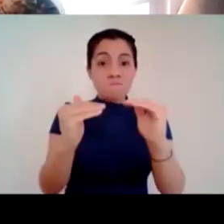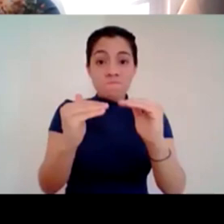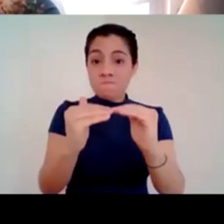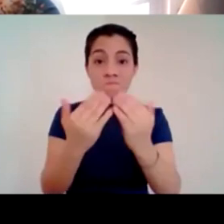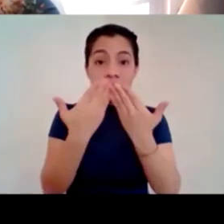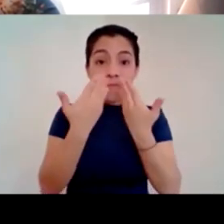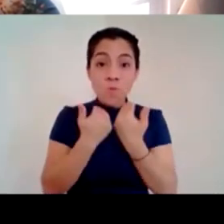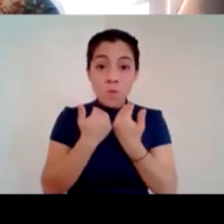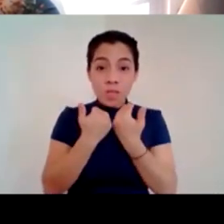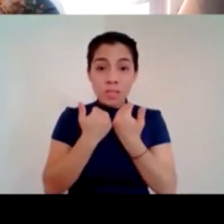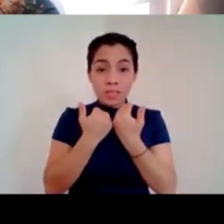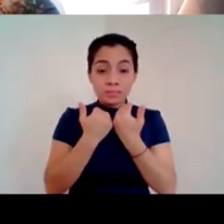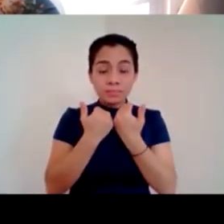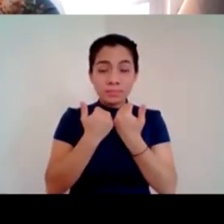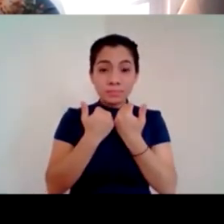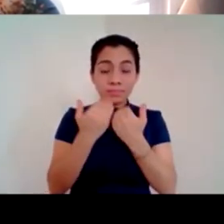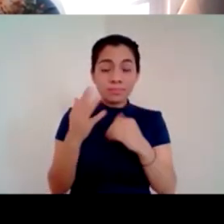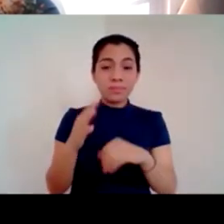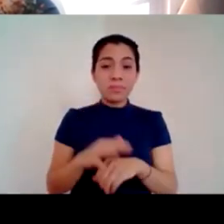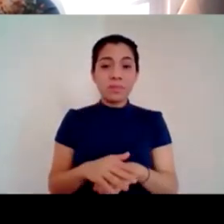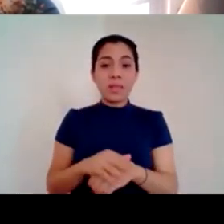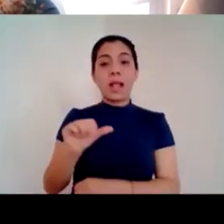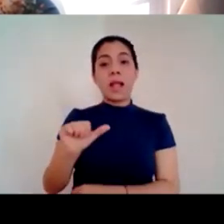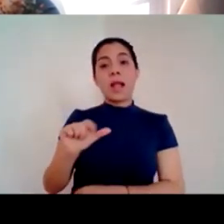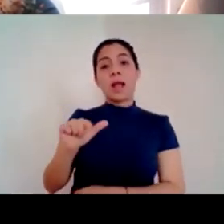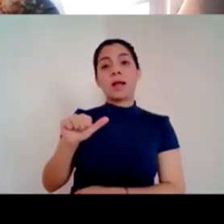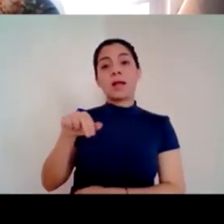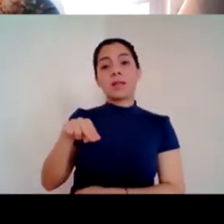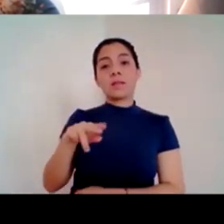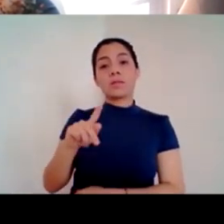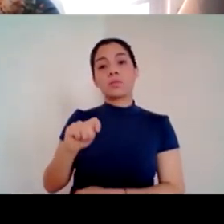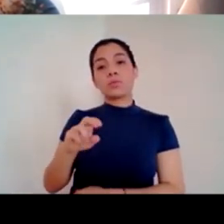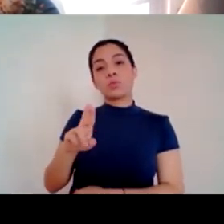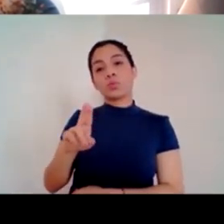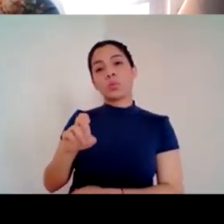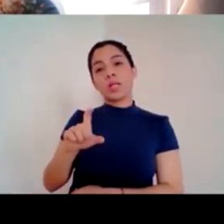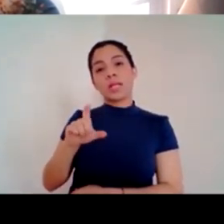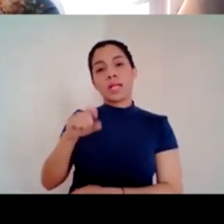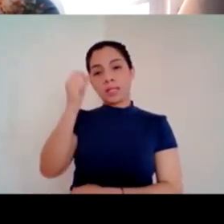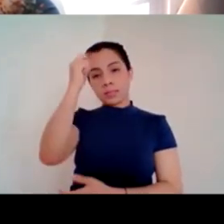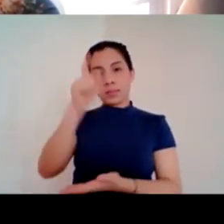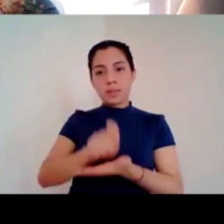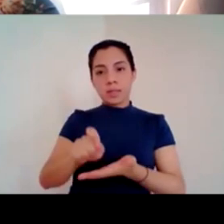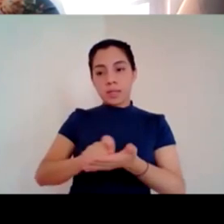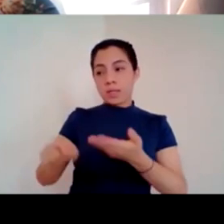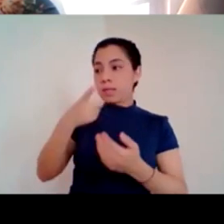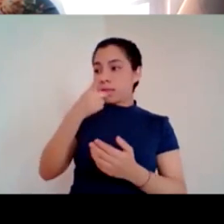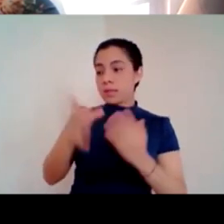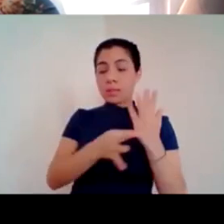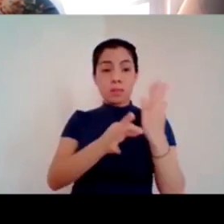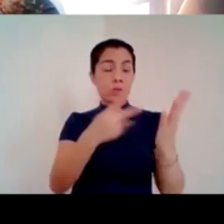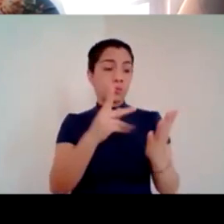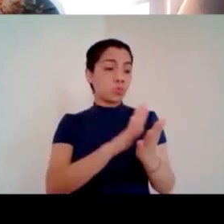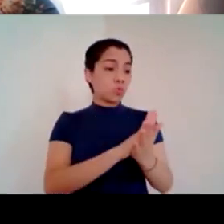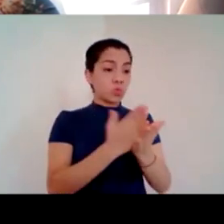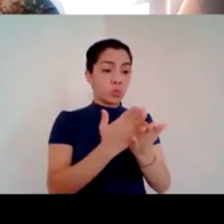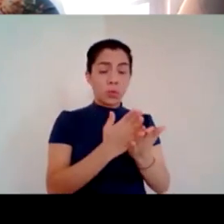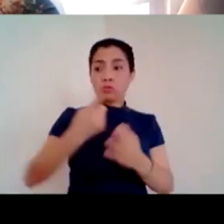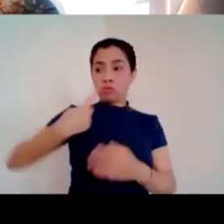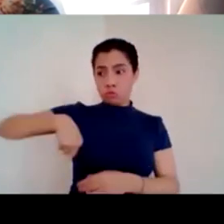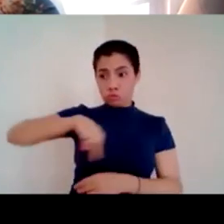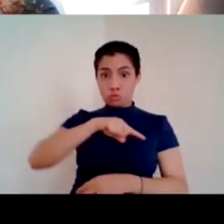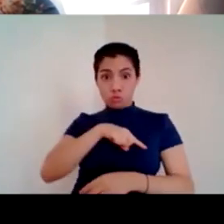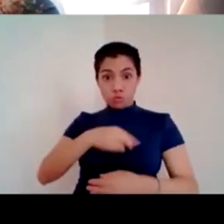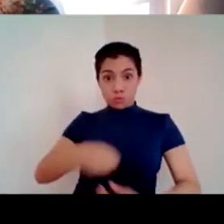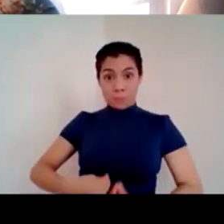frente aquello que Alan Tugent escribió en ese librito ¿podremos vivir juntos? y después el subtítulo